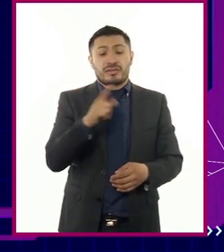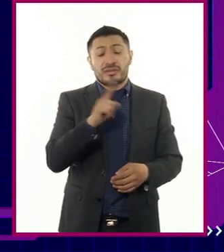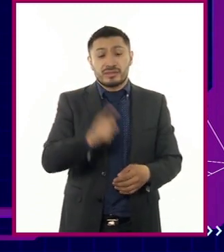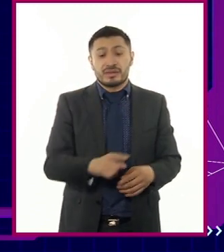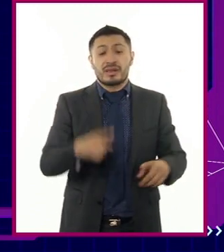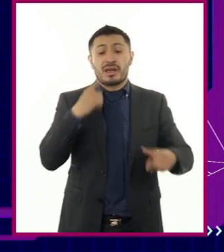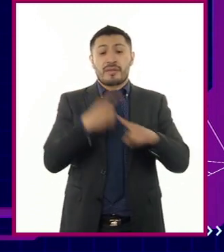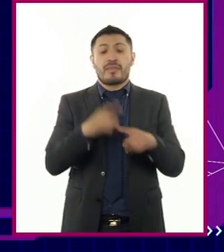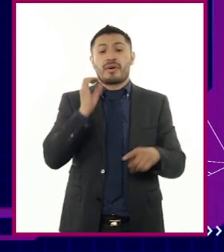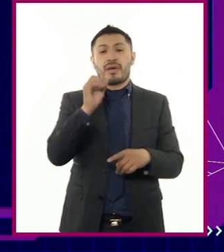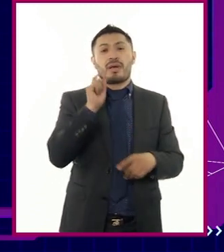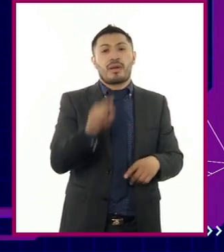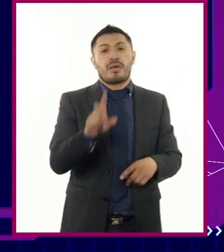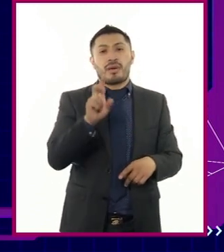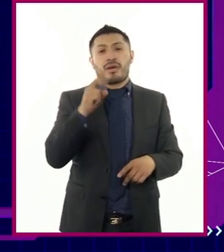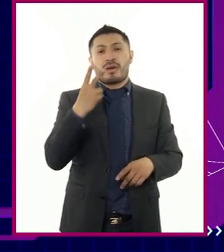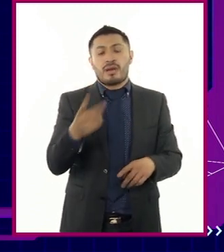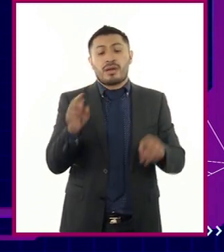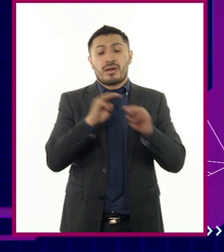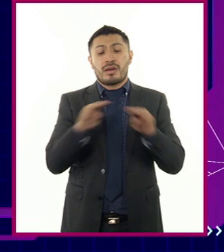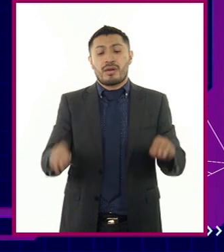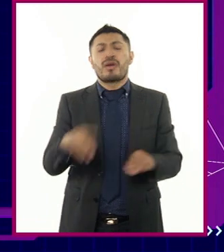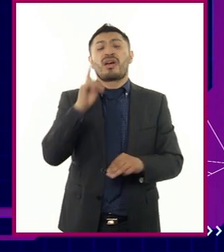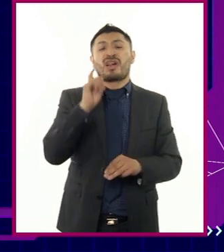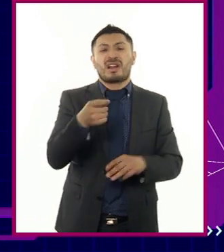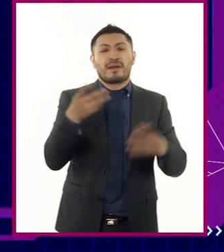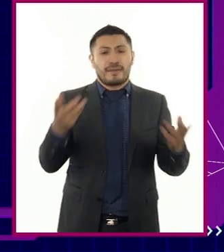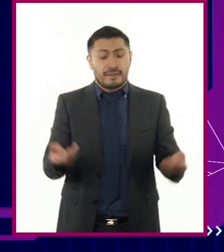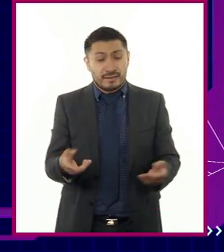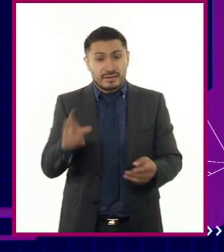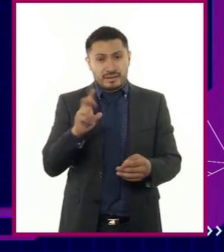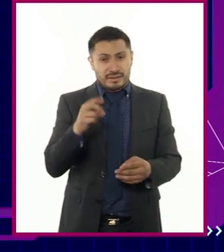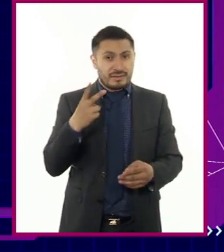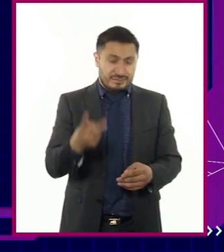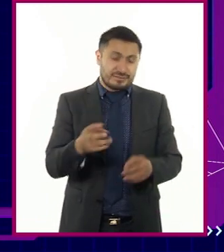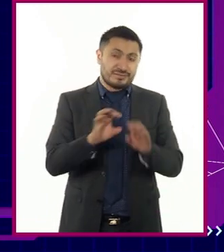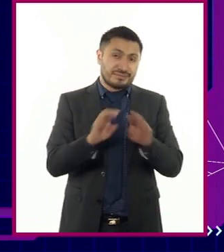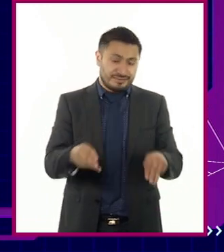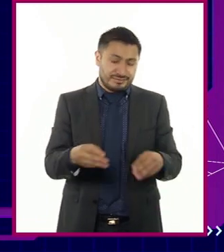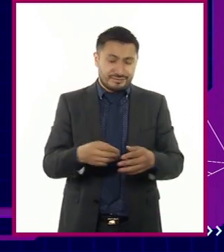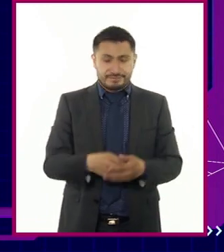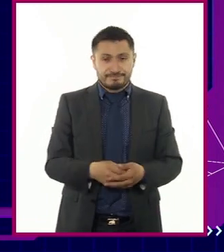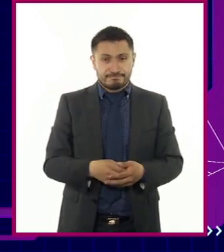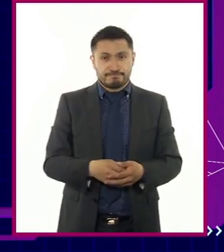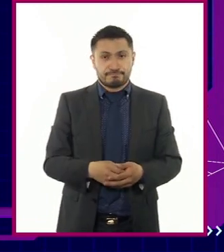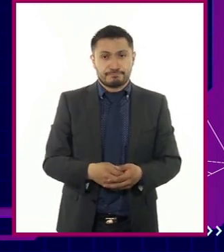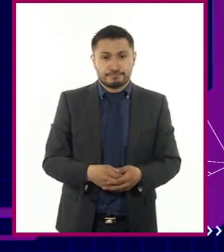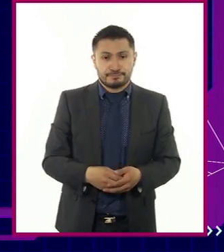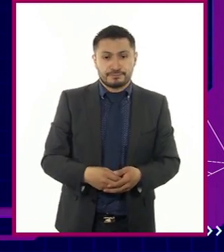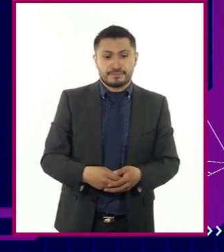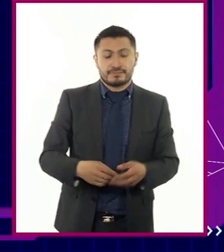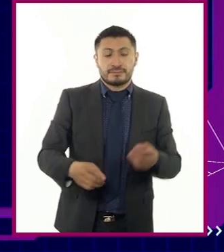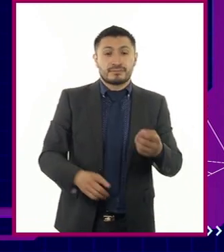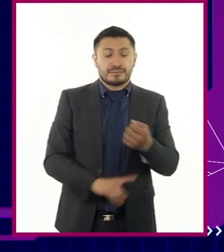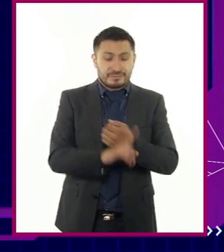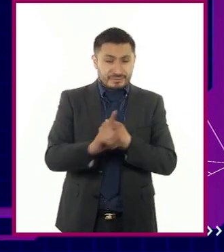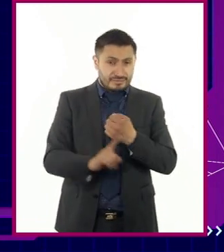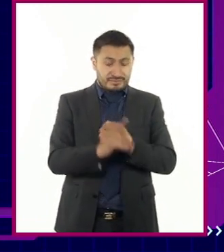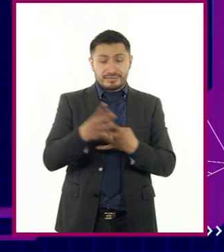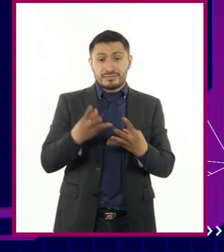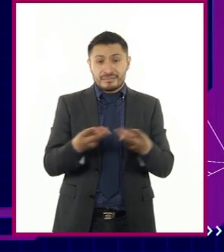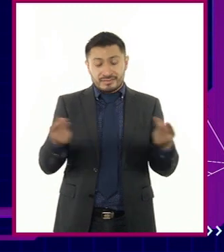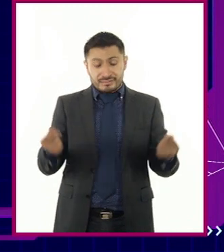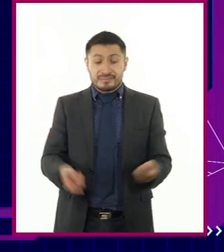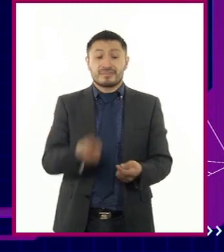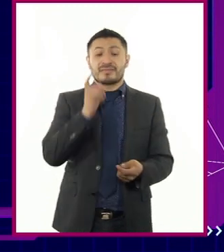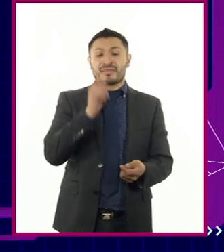por 0.32 metros, que corresponden a los 32 centímetros. Resolviendo las operaciones, el producto